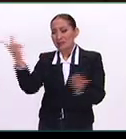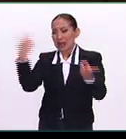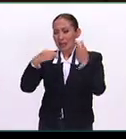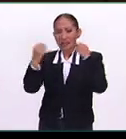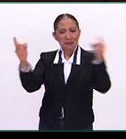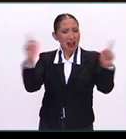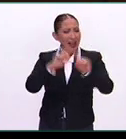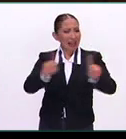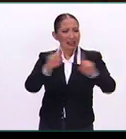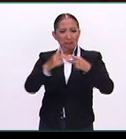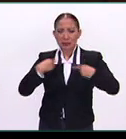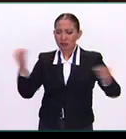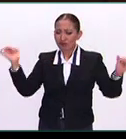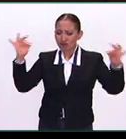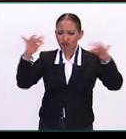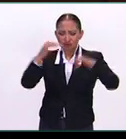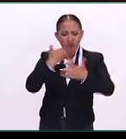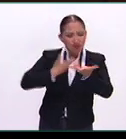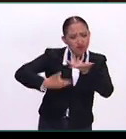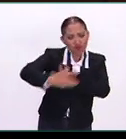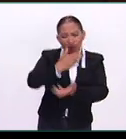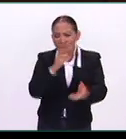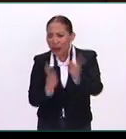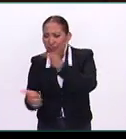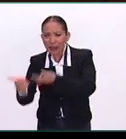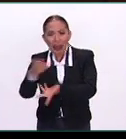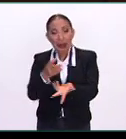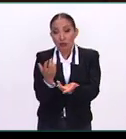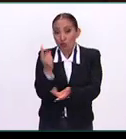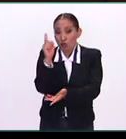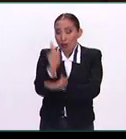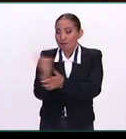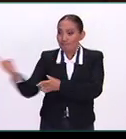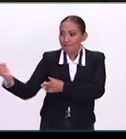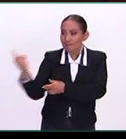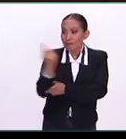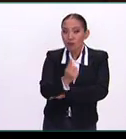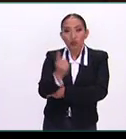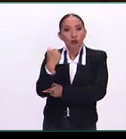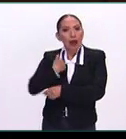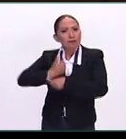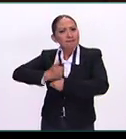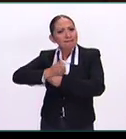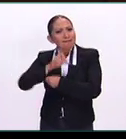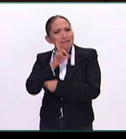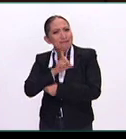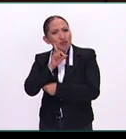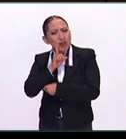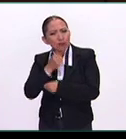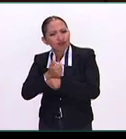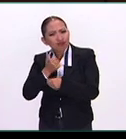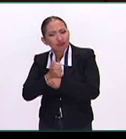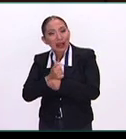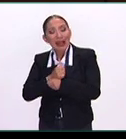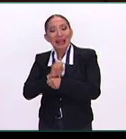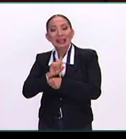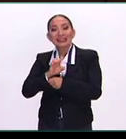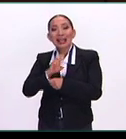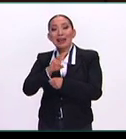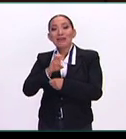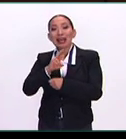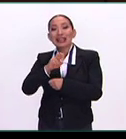muchos. Y ahí tiene usted que de repente se presenta una viejita, doña